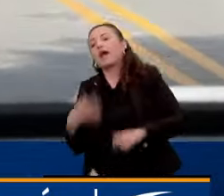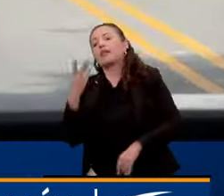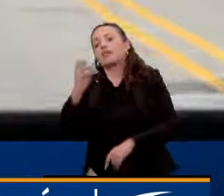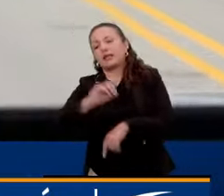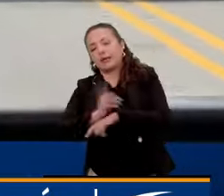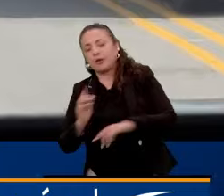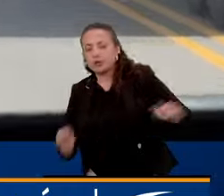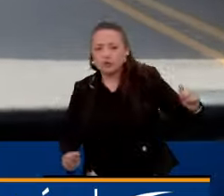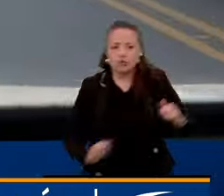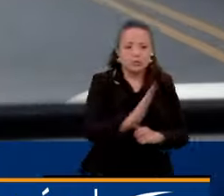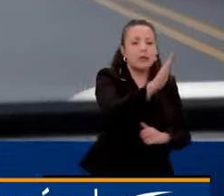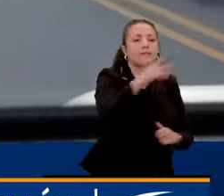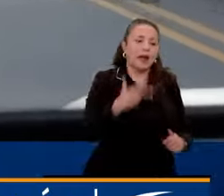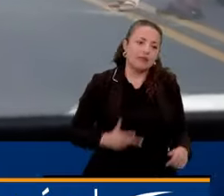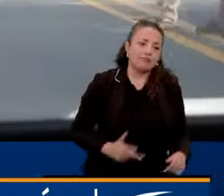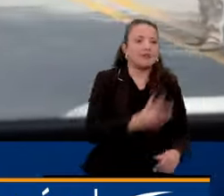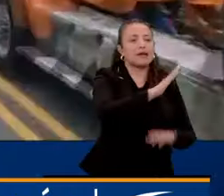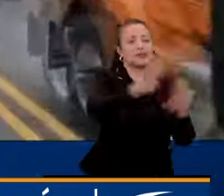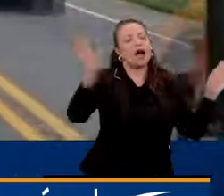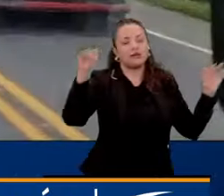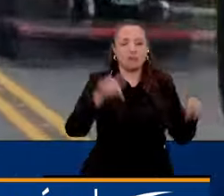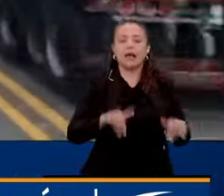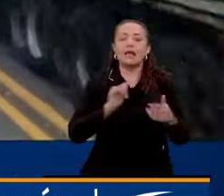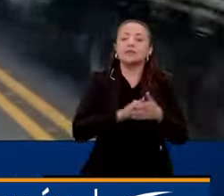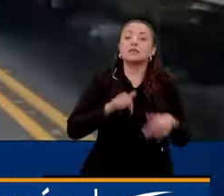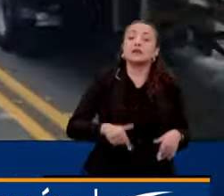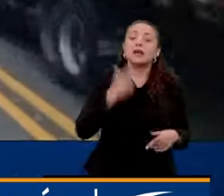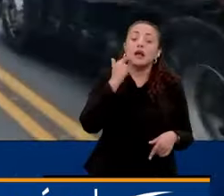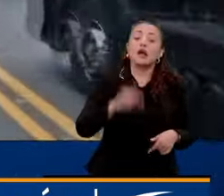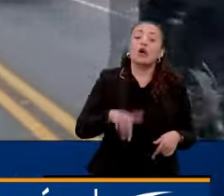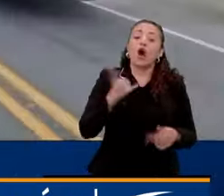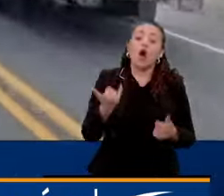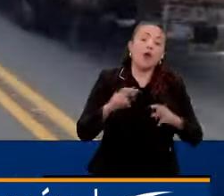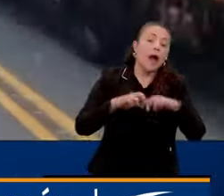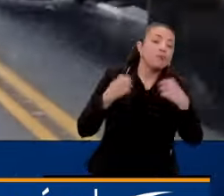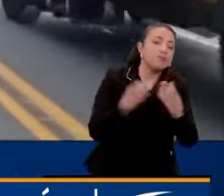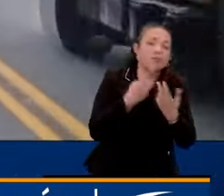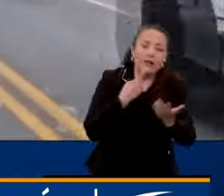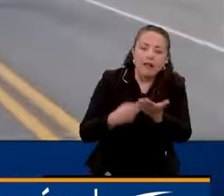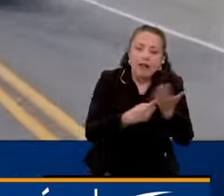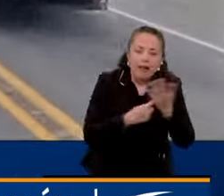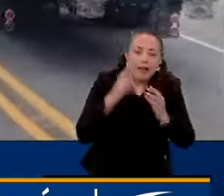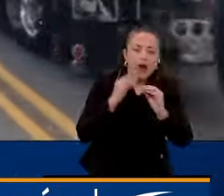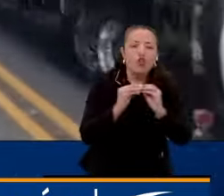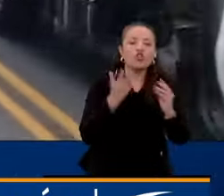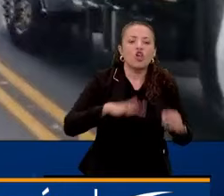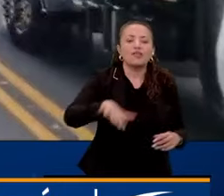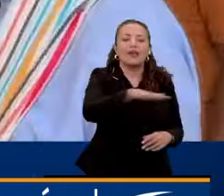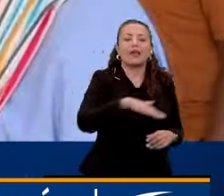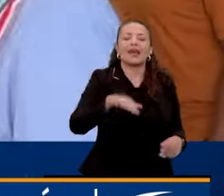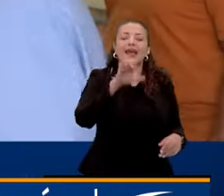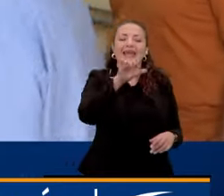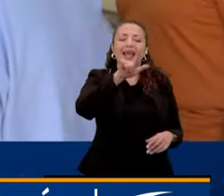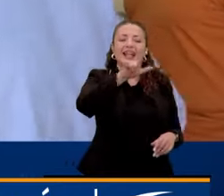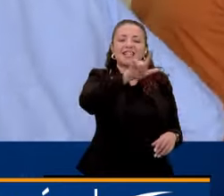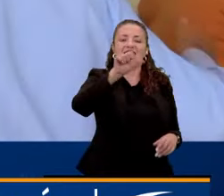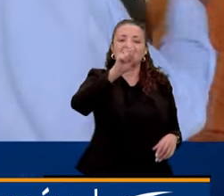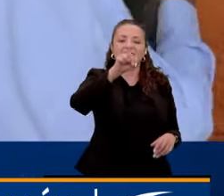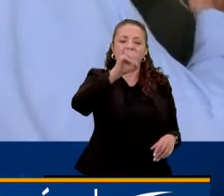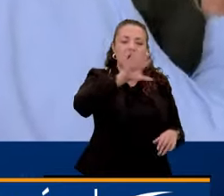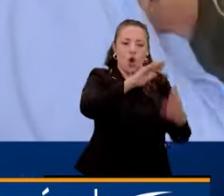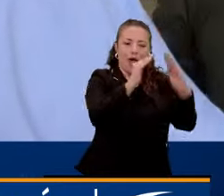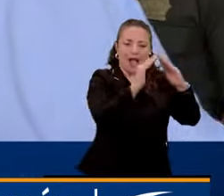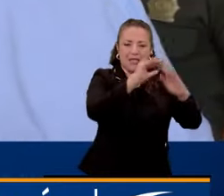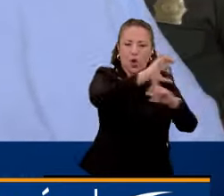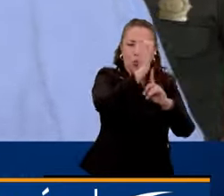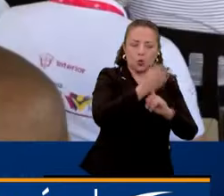y llegar a su lugar de destino en este momento se realiza una mesa de conciliación en el sector del Llano en la casa de cultura del Llano que es